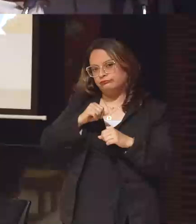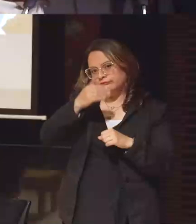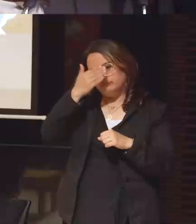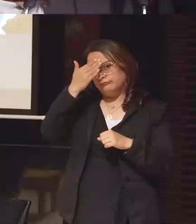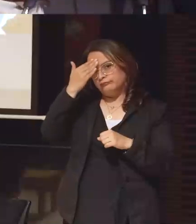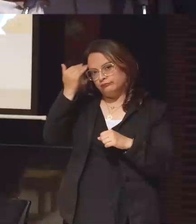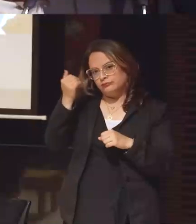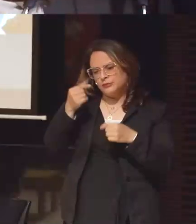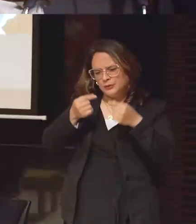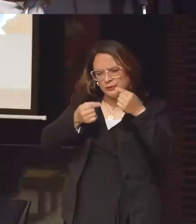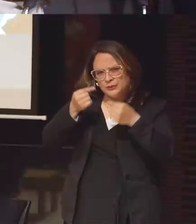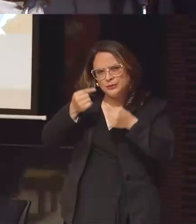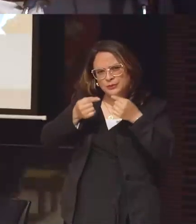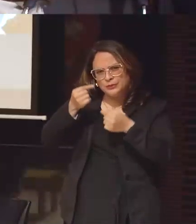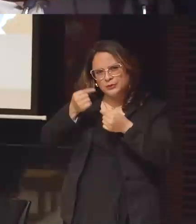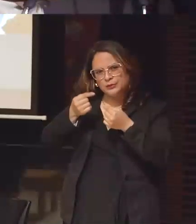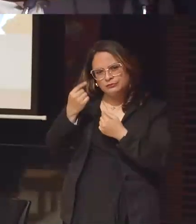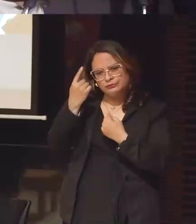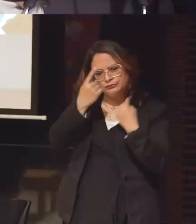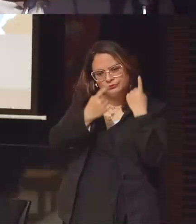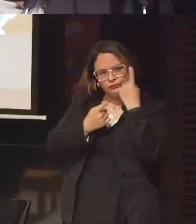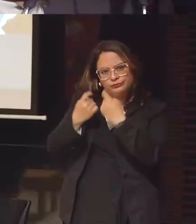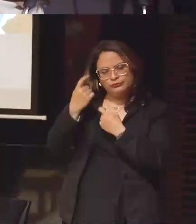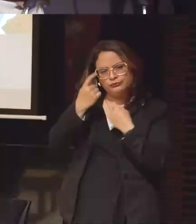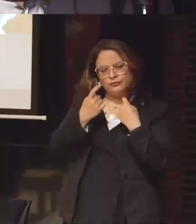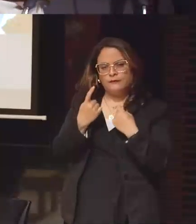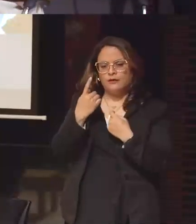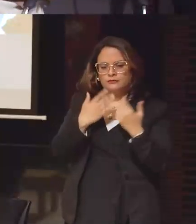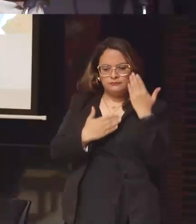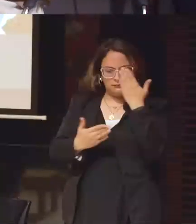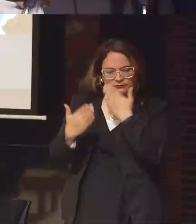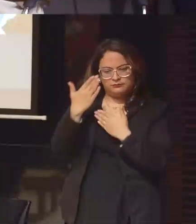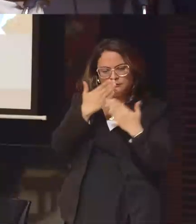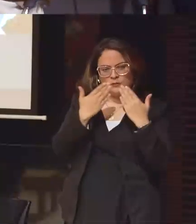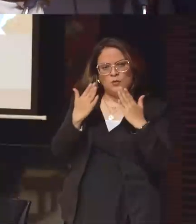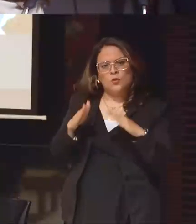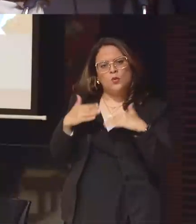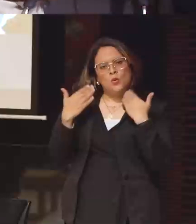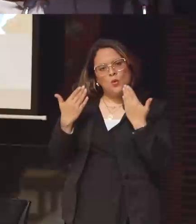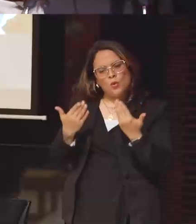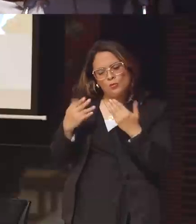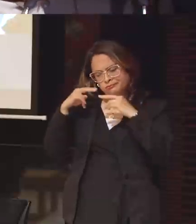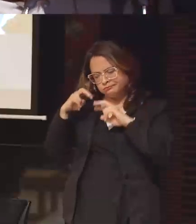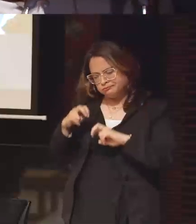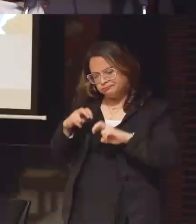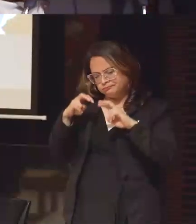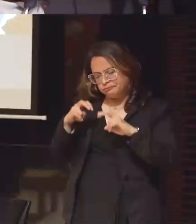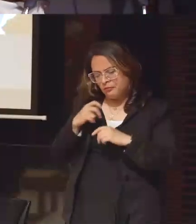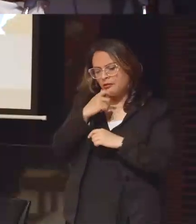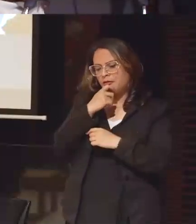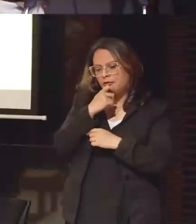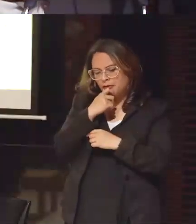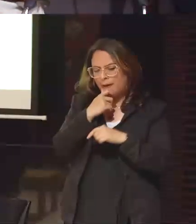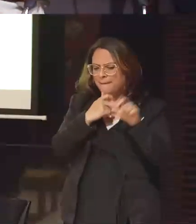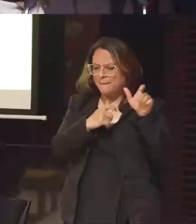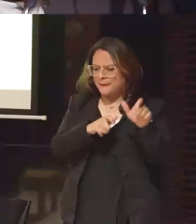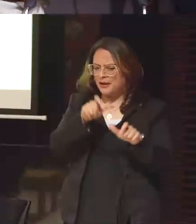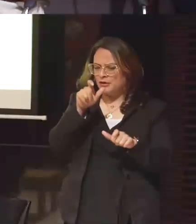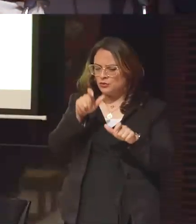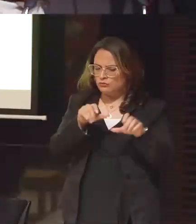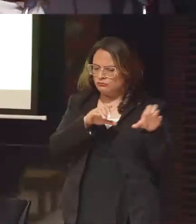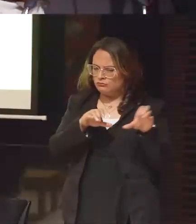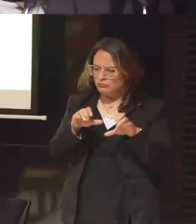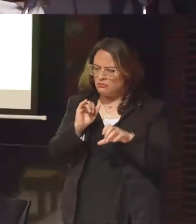economía comportamental, ¿no? Cómo poder hacer estos análisis reales de por qué las personas nos comportamos como